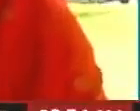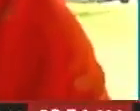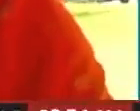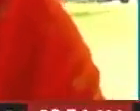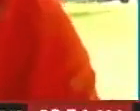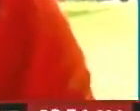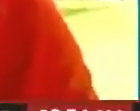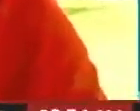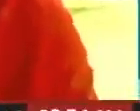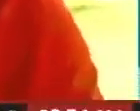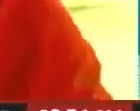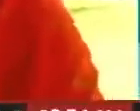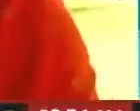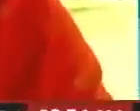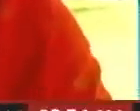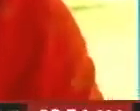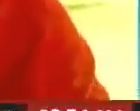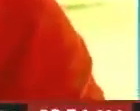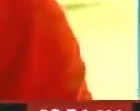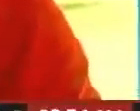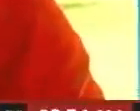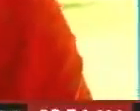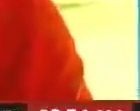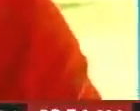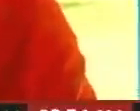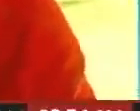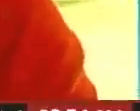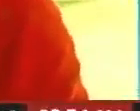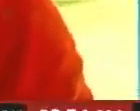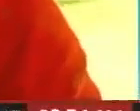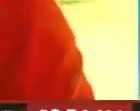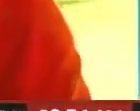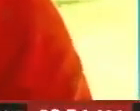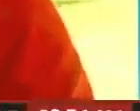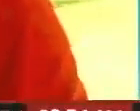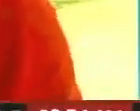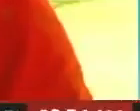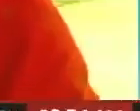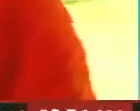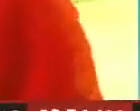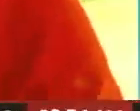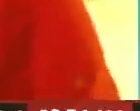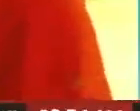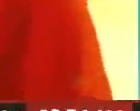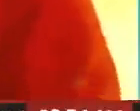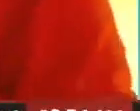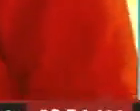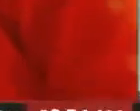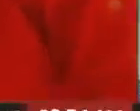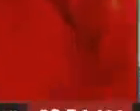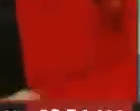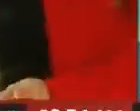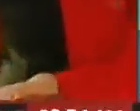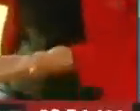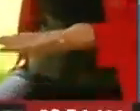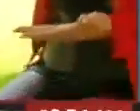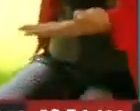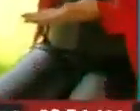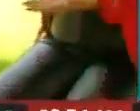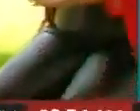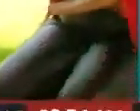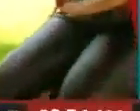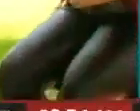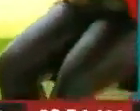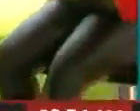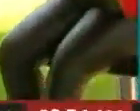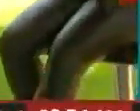arquitectas Paola Posani y Dulce Medina, quienes forman parte de la Comisión Presidencial para la Recuperación de la UCV. Un placer, encantada de tenerlas acá en el